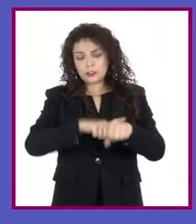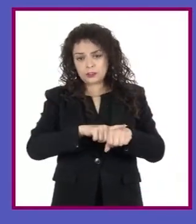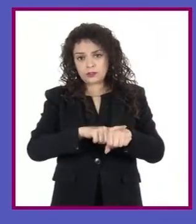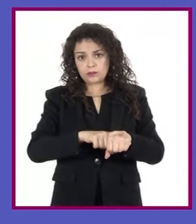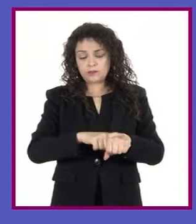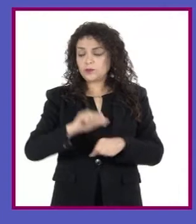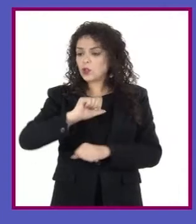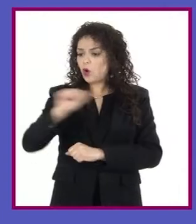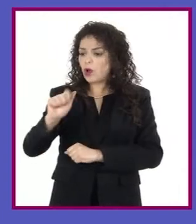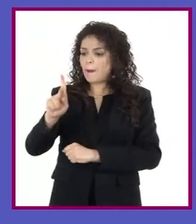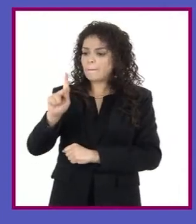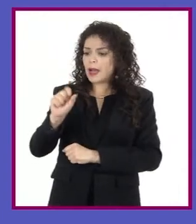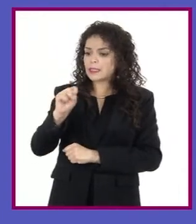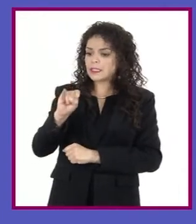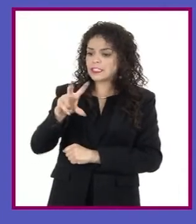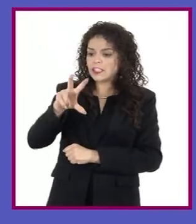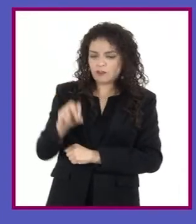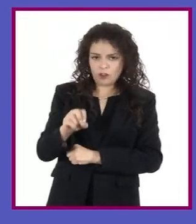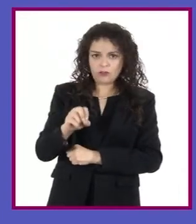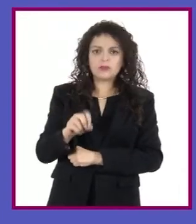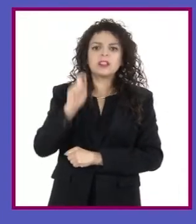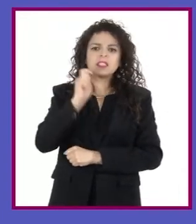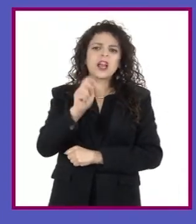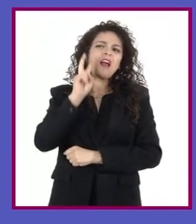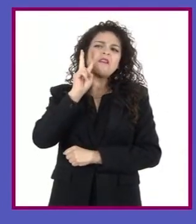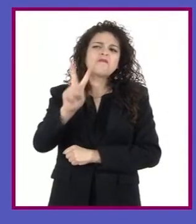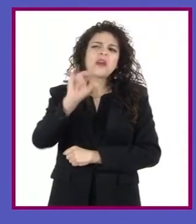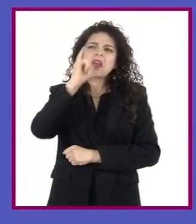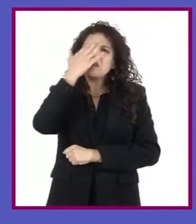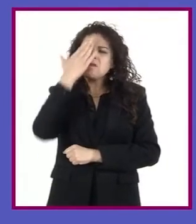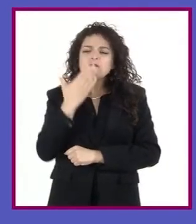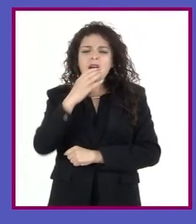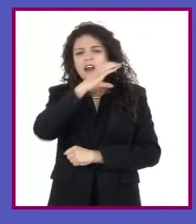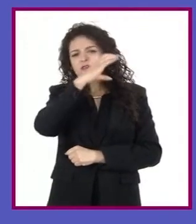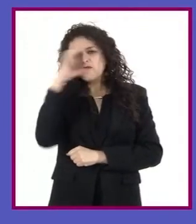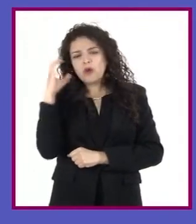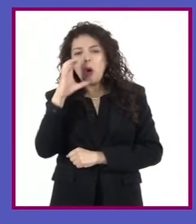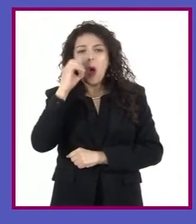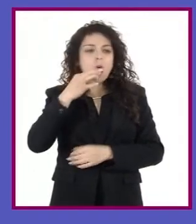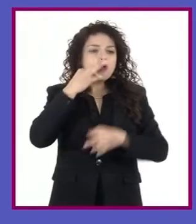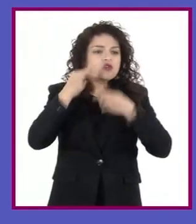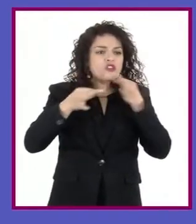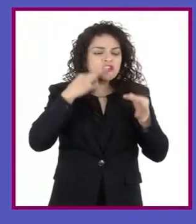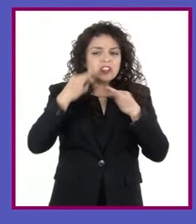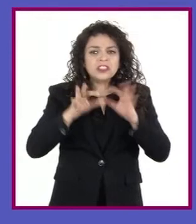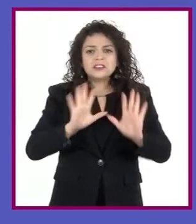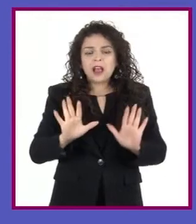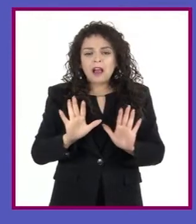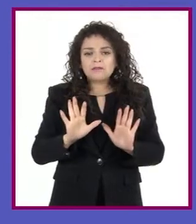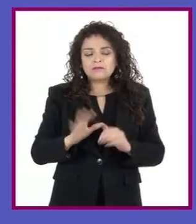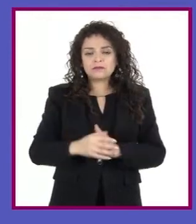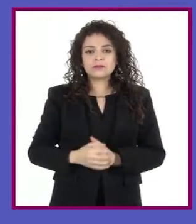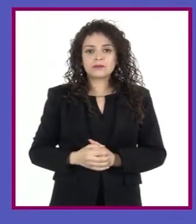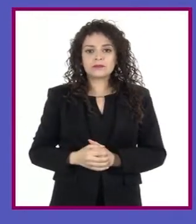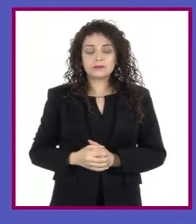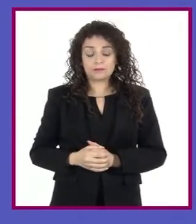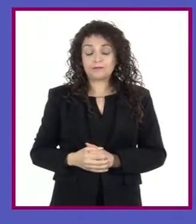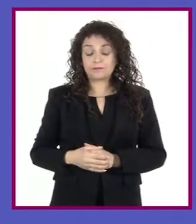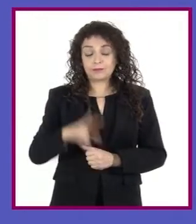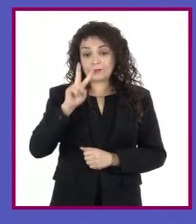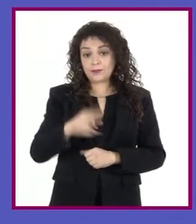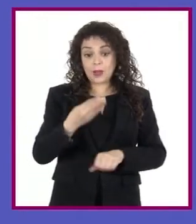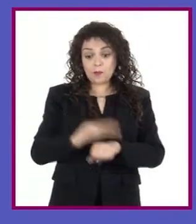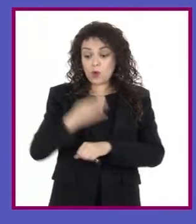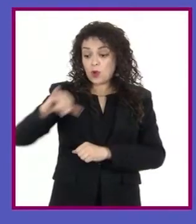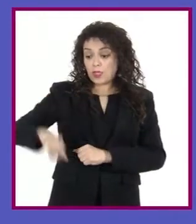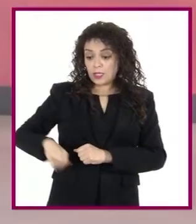pasivos, en su mayoría ven fotografías y últimas noticias de sus contactos. Me parece interesante que hayas traído el extracto de un